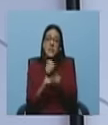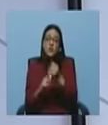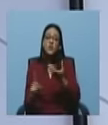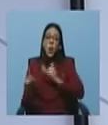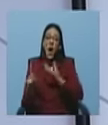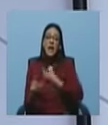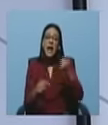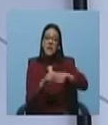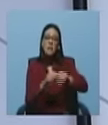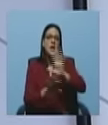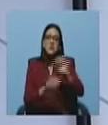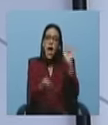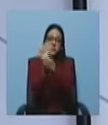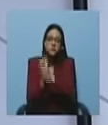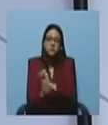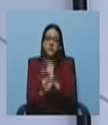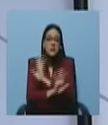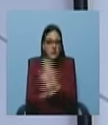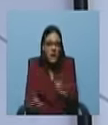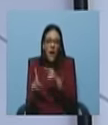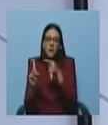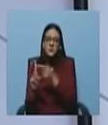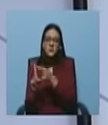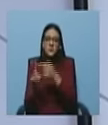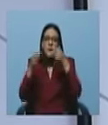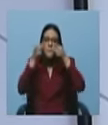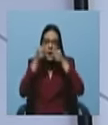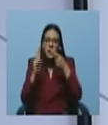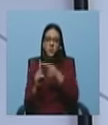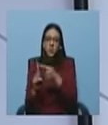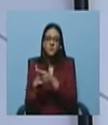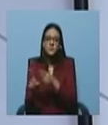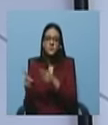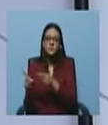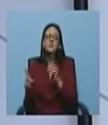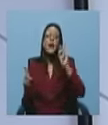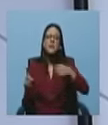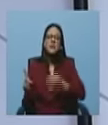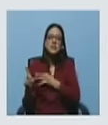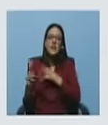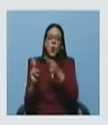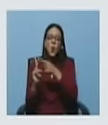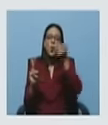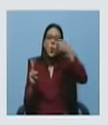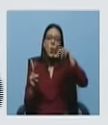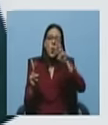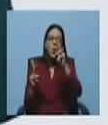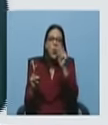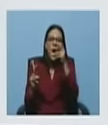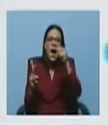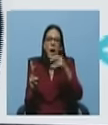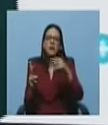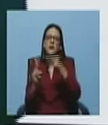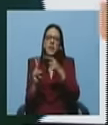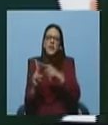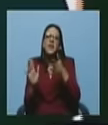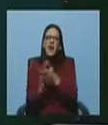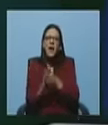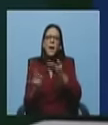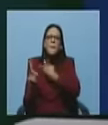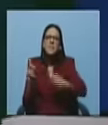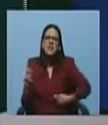está capturado, está detenido, está el señor Juan Manuel Lara Villalobos, que es el